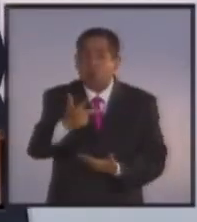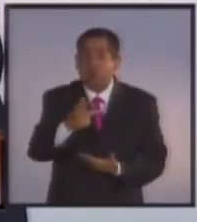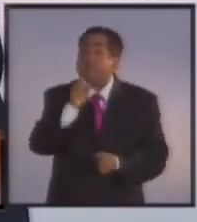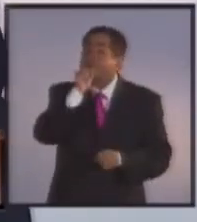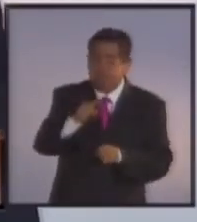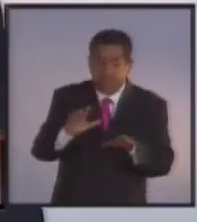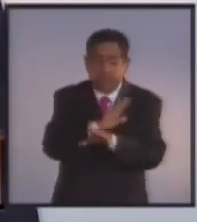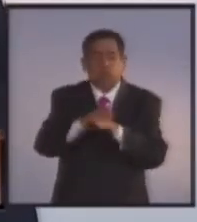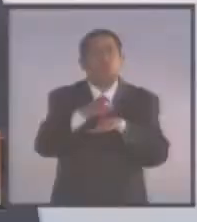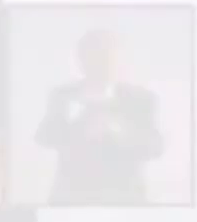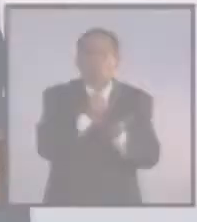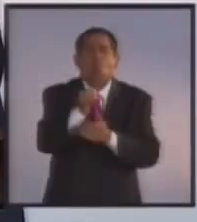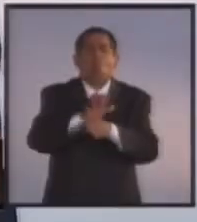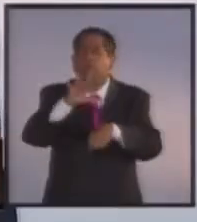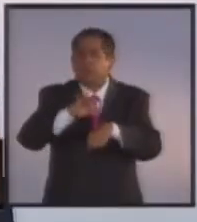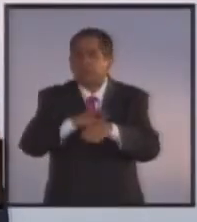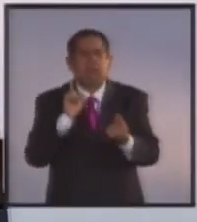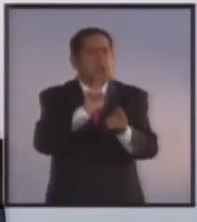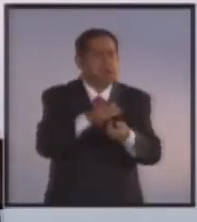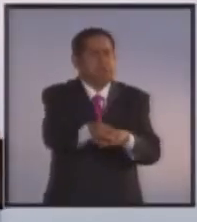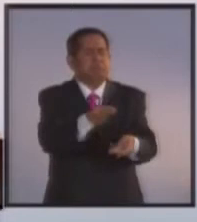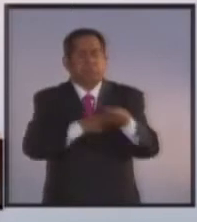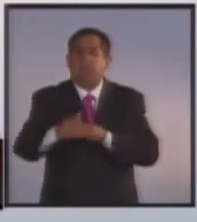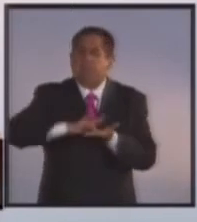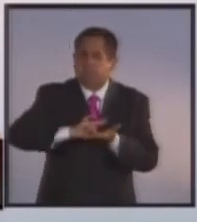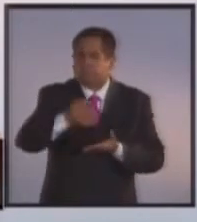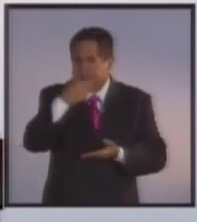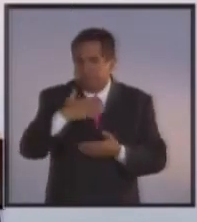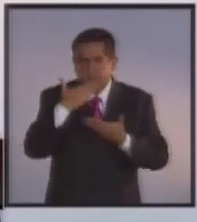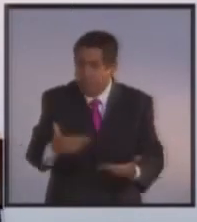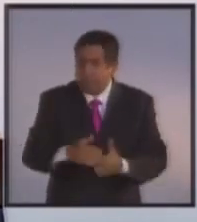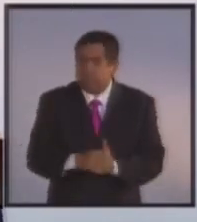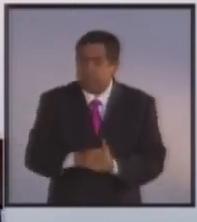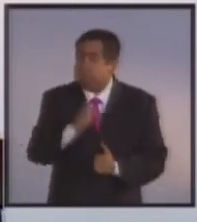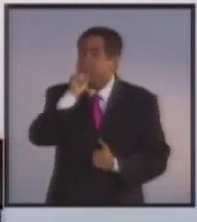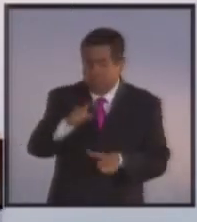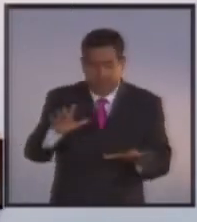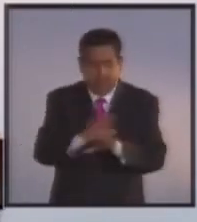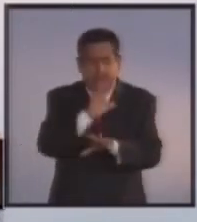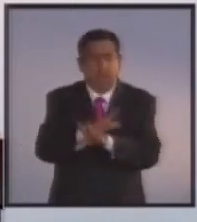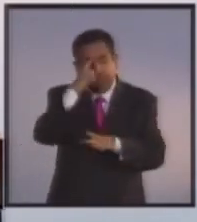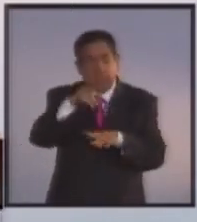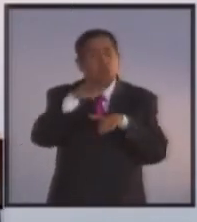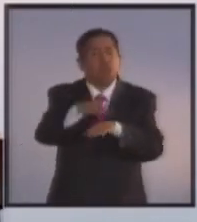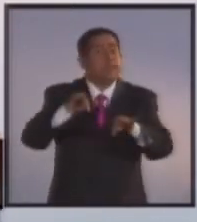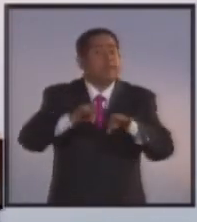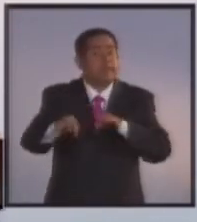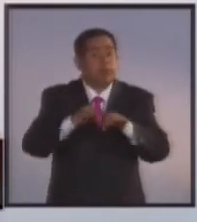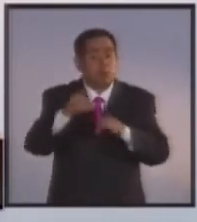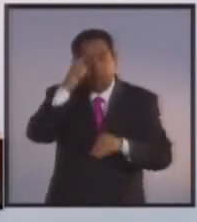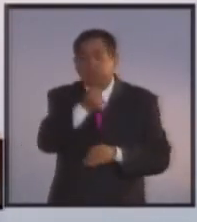puedas tener los vales de medicina, el que podamos hacer la reforma laboral que permita una mayor contratación de